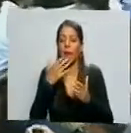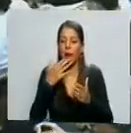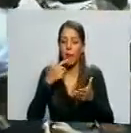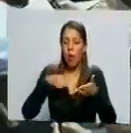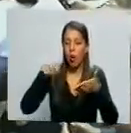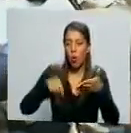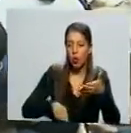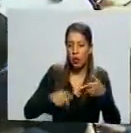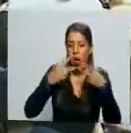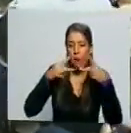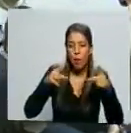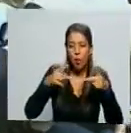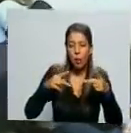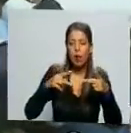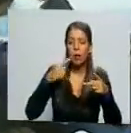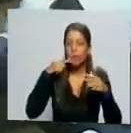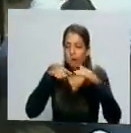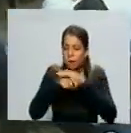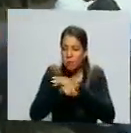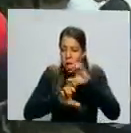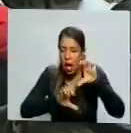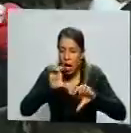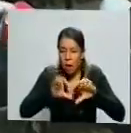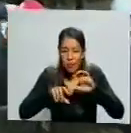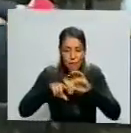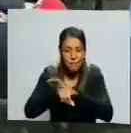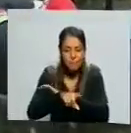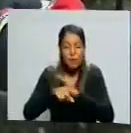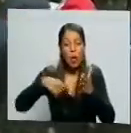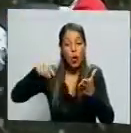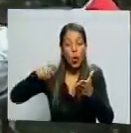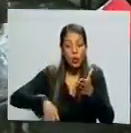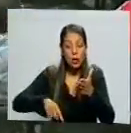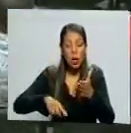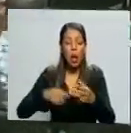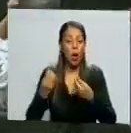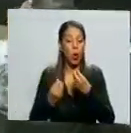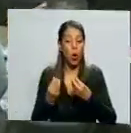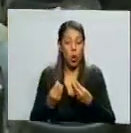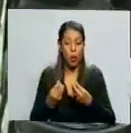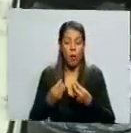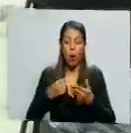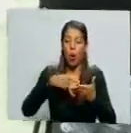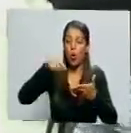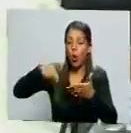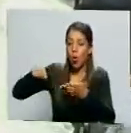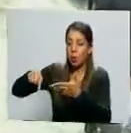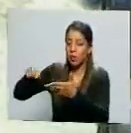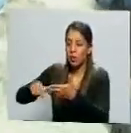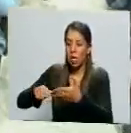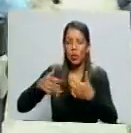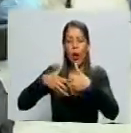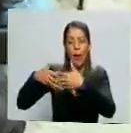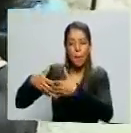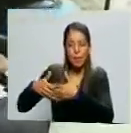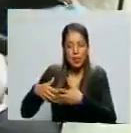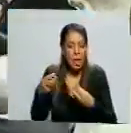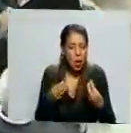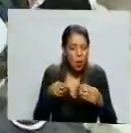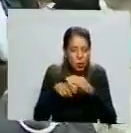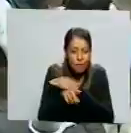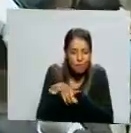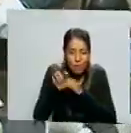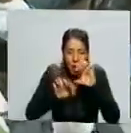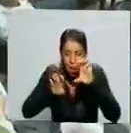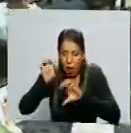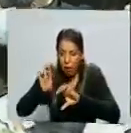sector público, tanto en la forma como se selecciona a las contratistas, como las condiciones que deben